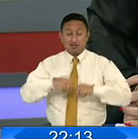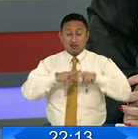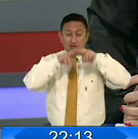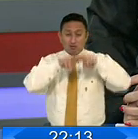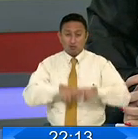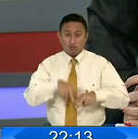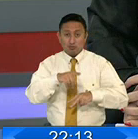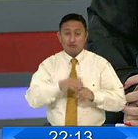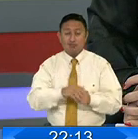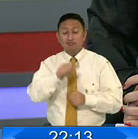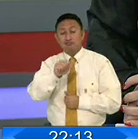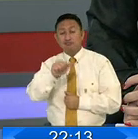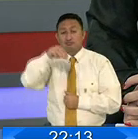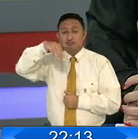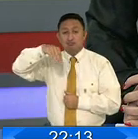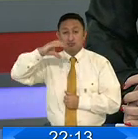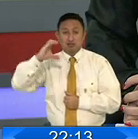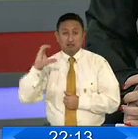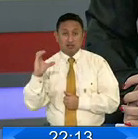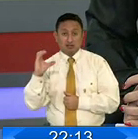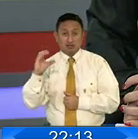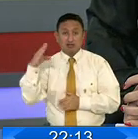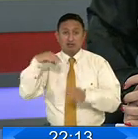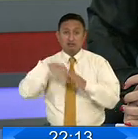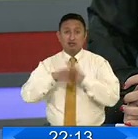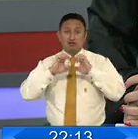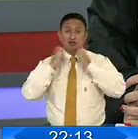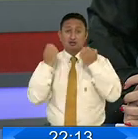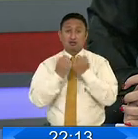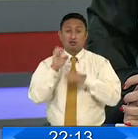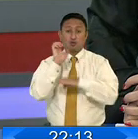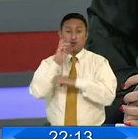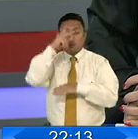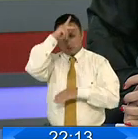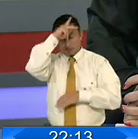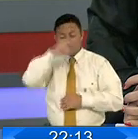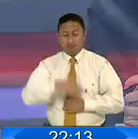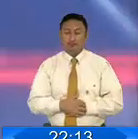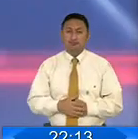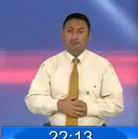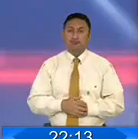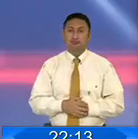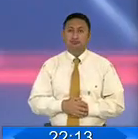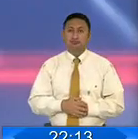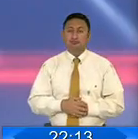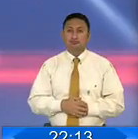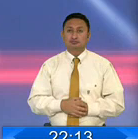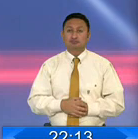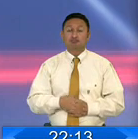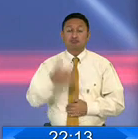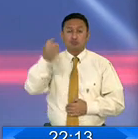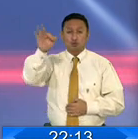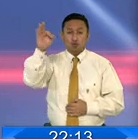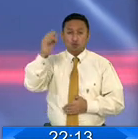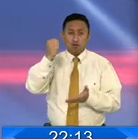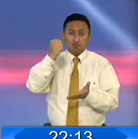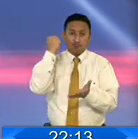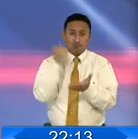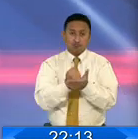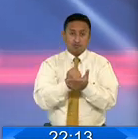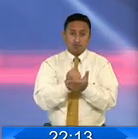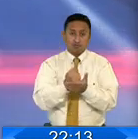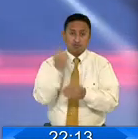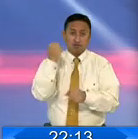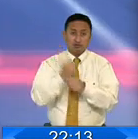de la Agencia Metropolitana de Control en el partido de Ecuador-Perú. El documento con sello de la Federación Ecuatoriana